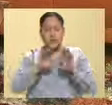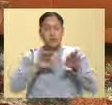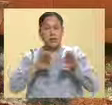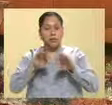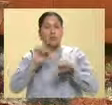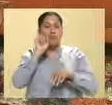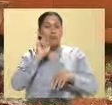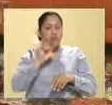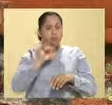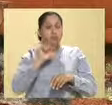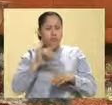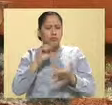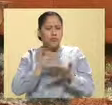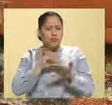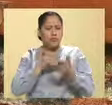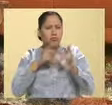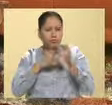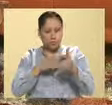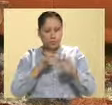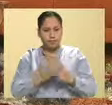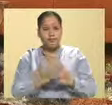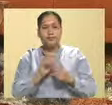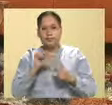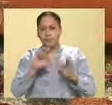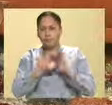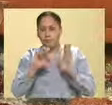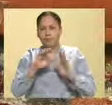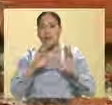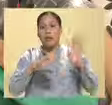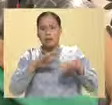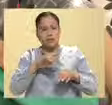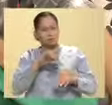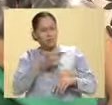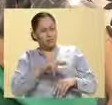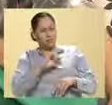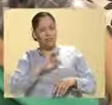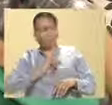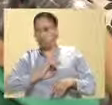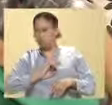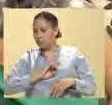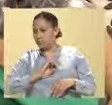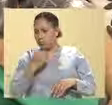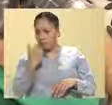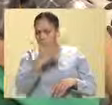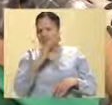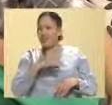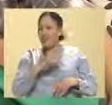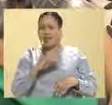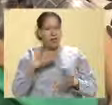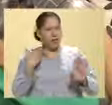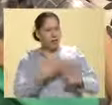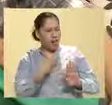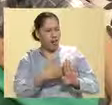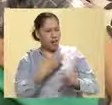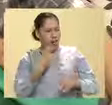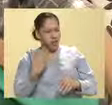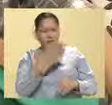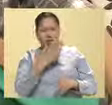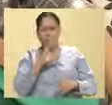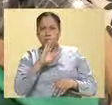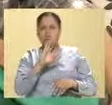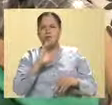estado presente de diferentes maneras. En ocasiones muy mal visto, en ocasiones satanizado, pero en ocasiones